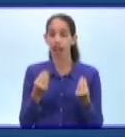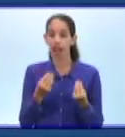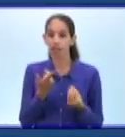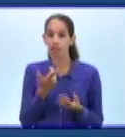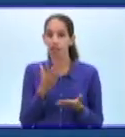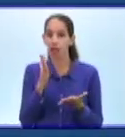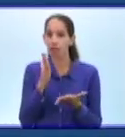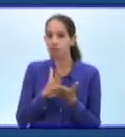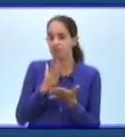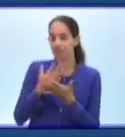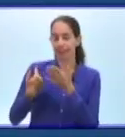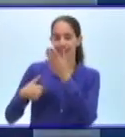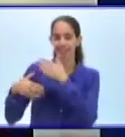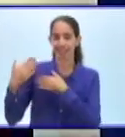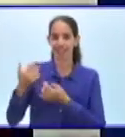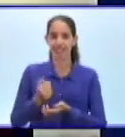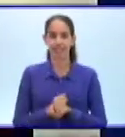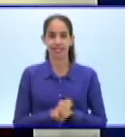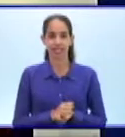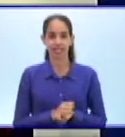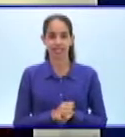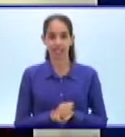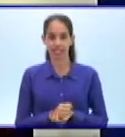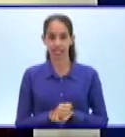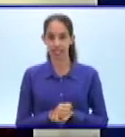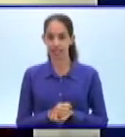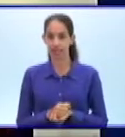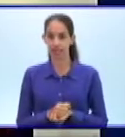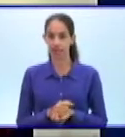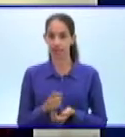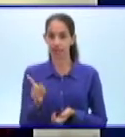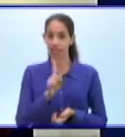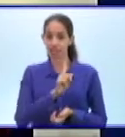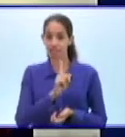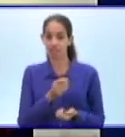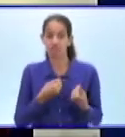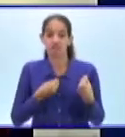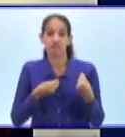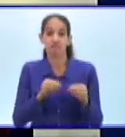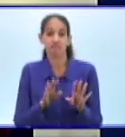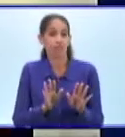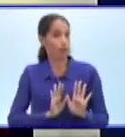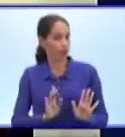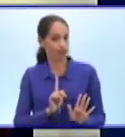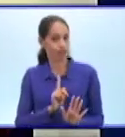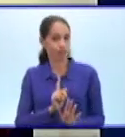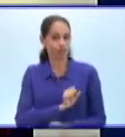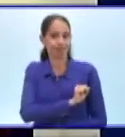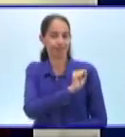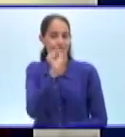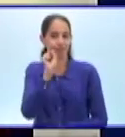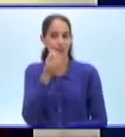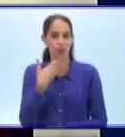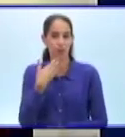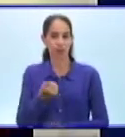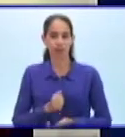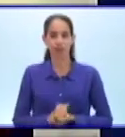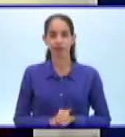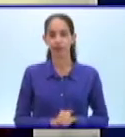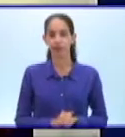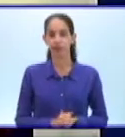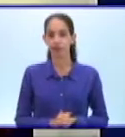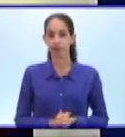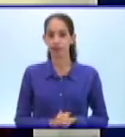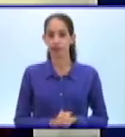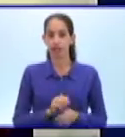teleclase pasada, que no se va de al lado nuestro para que triunfemos. Todo lo que vayan